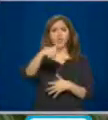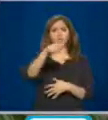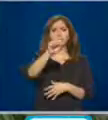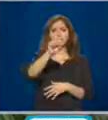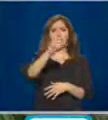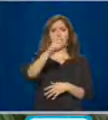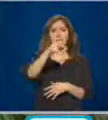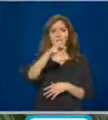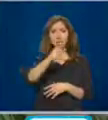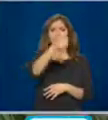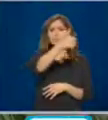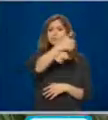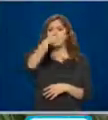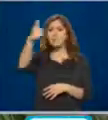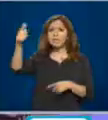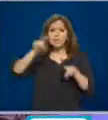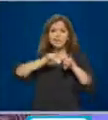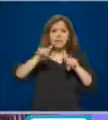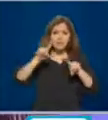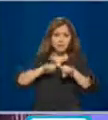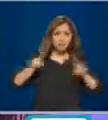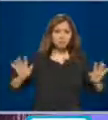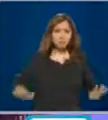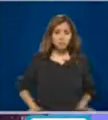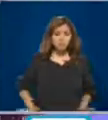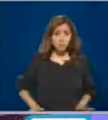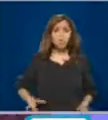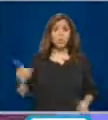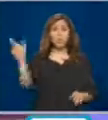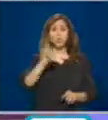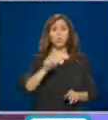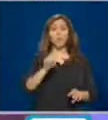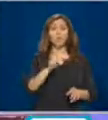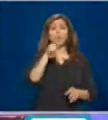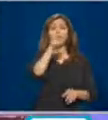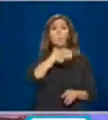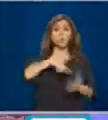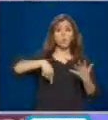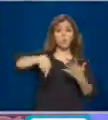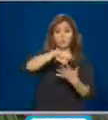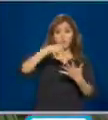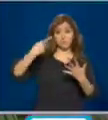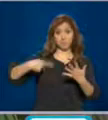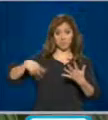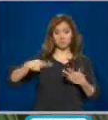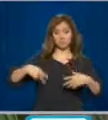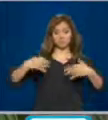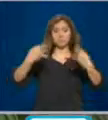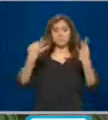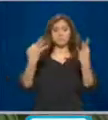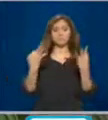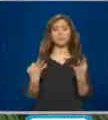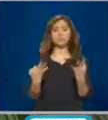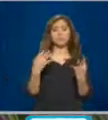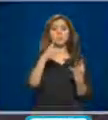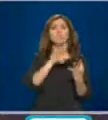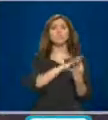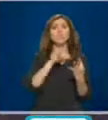cualidades, dones, facultades. Con la meditación se despiertan y los usas para trascender. ¿Qué te